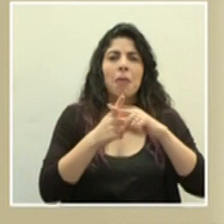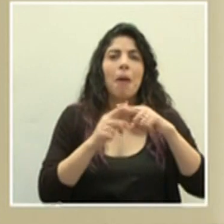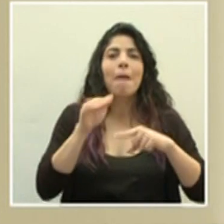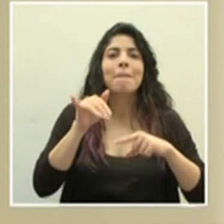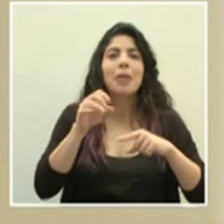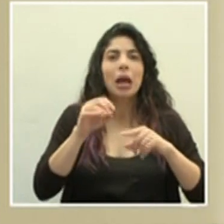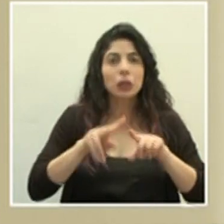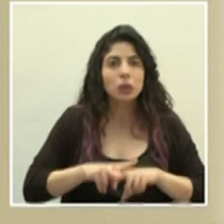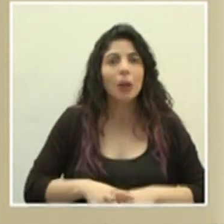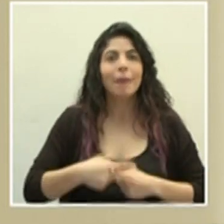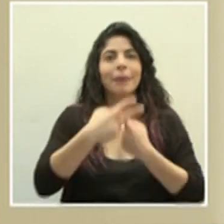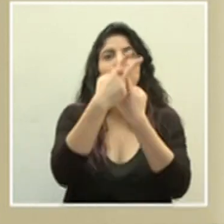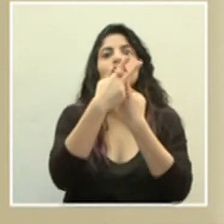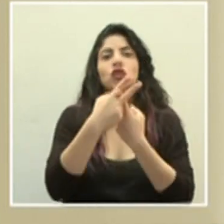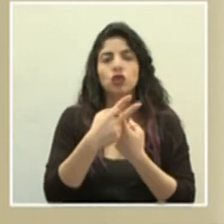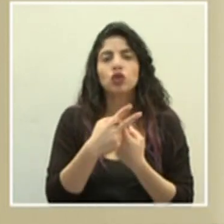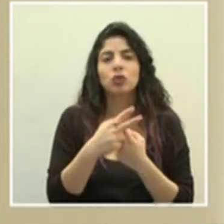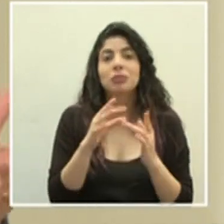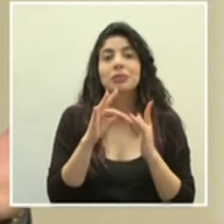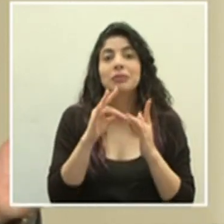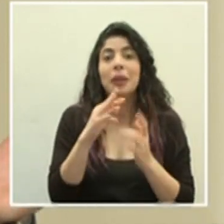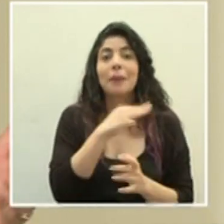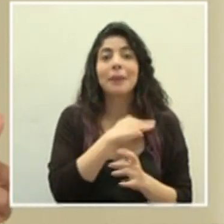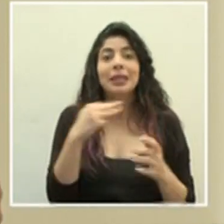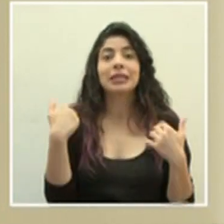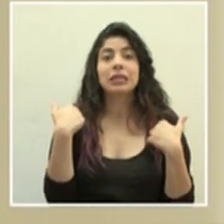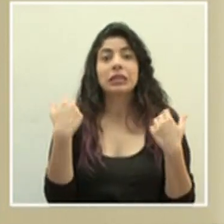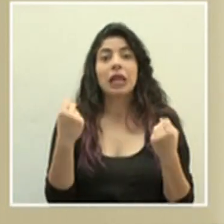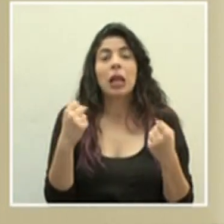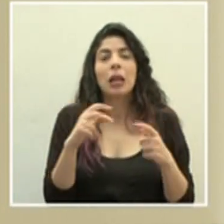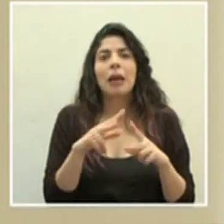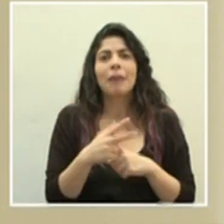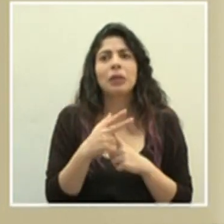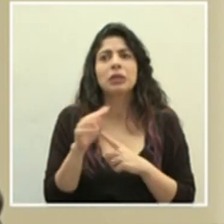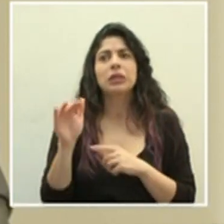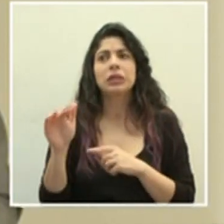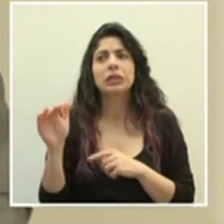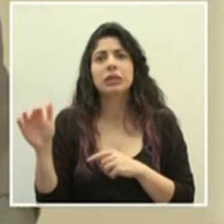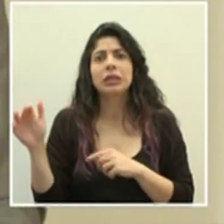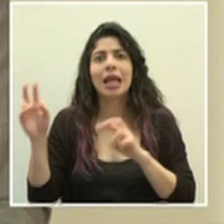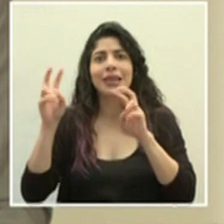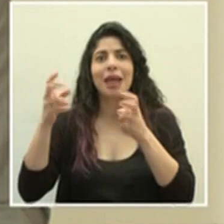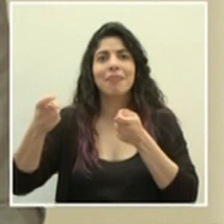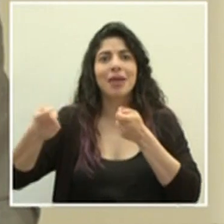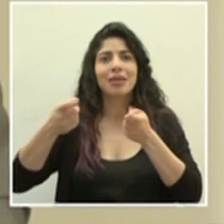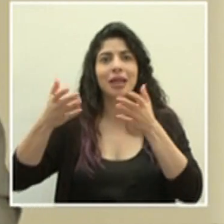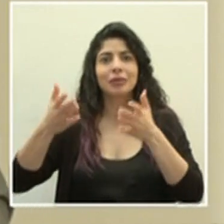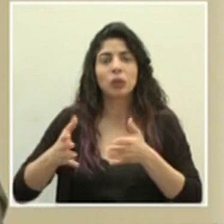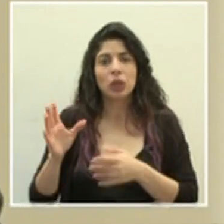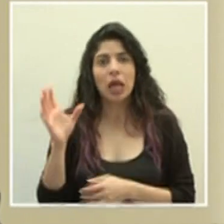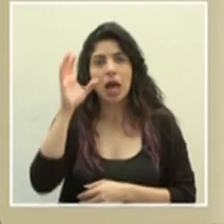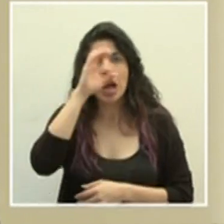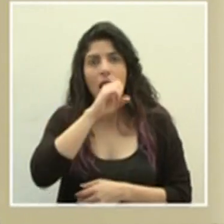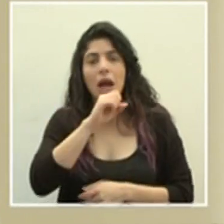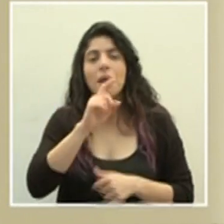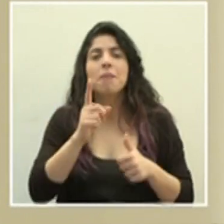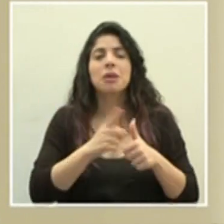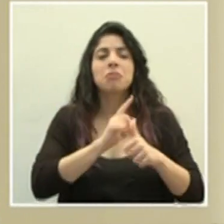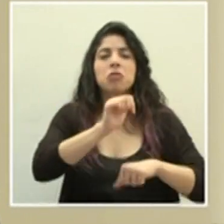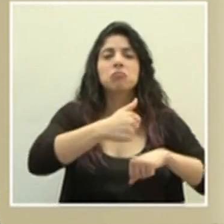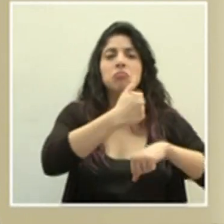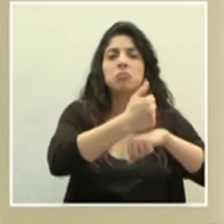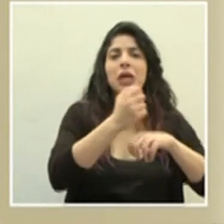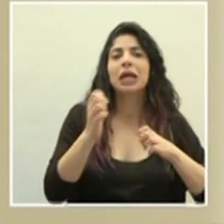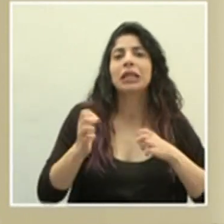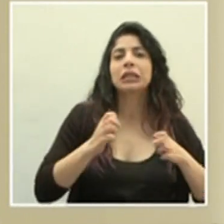mayo, sobre todo cuando el Ministerio de Salud comenzó a alertar del tema de los transportistas, lo definimos inicialmente como una